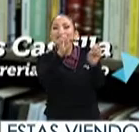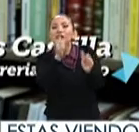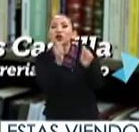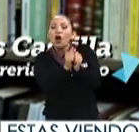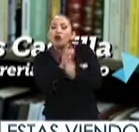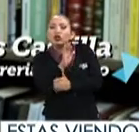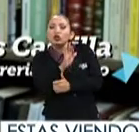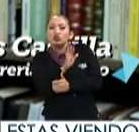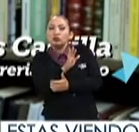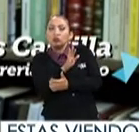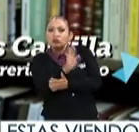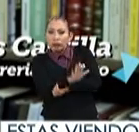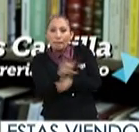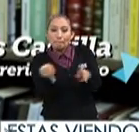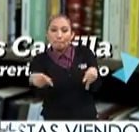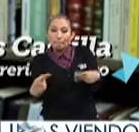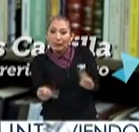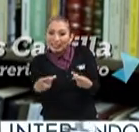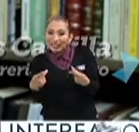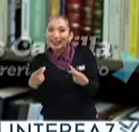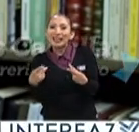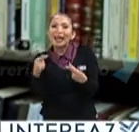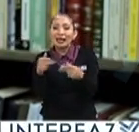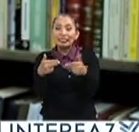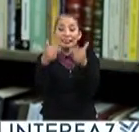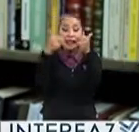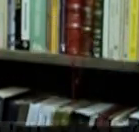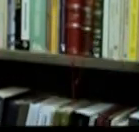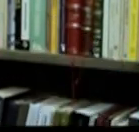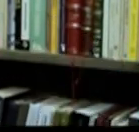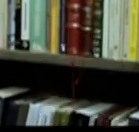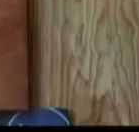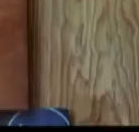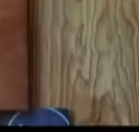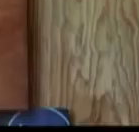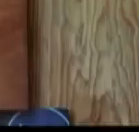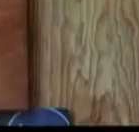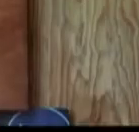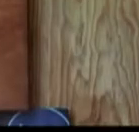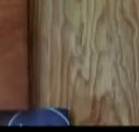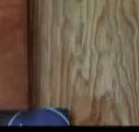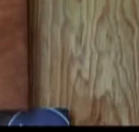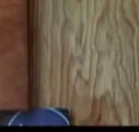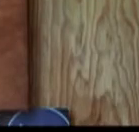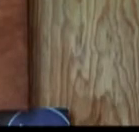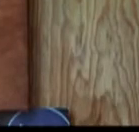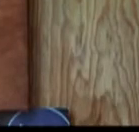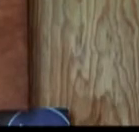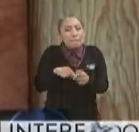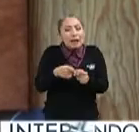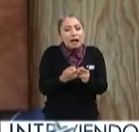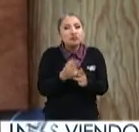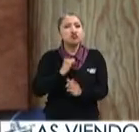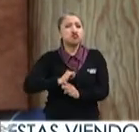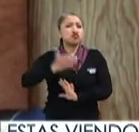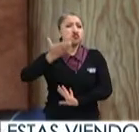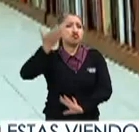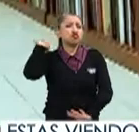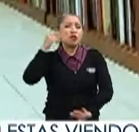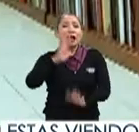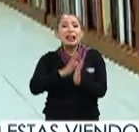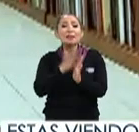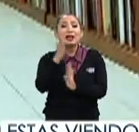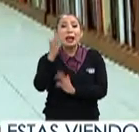con la venta y negocio de libro. Este es el origen de la mítica librería